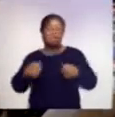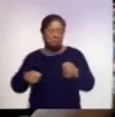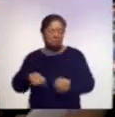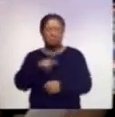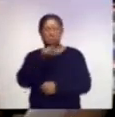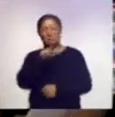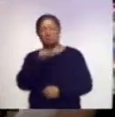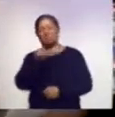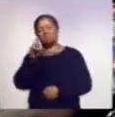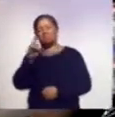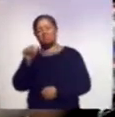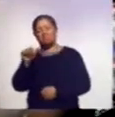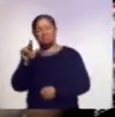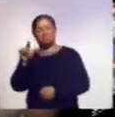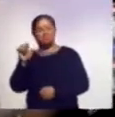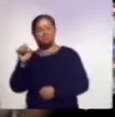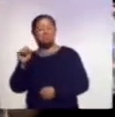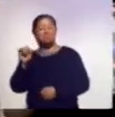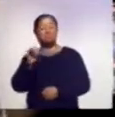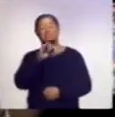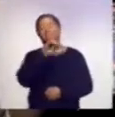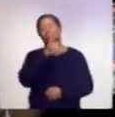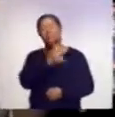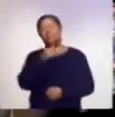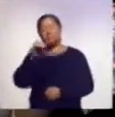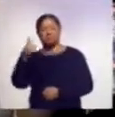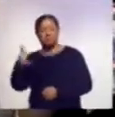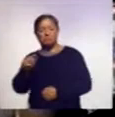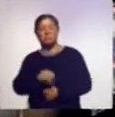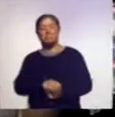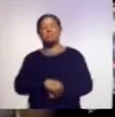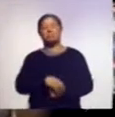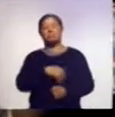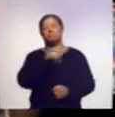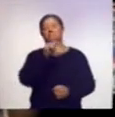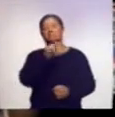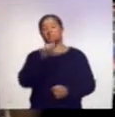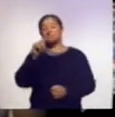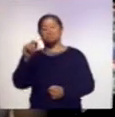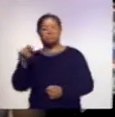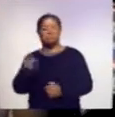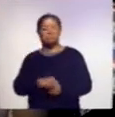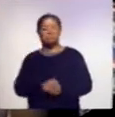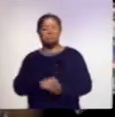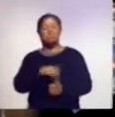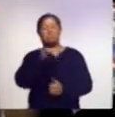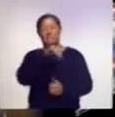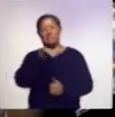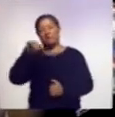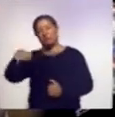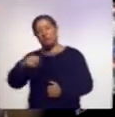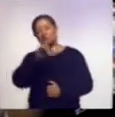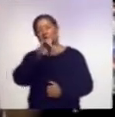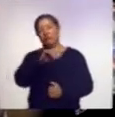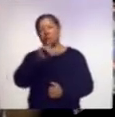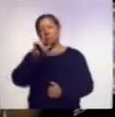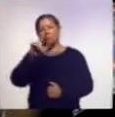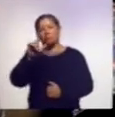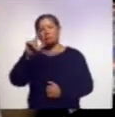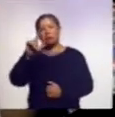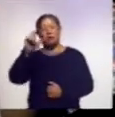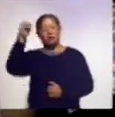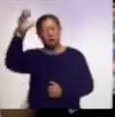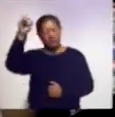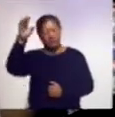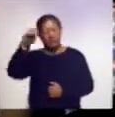D'Alessio, Jesse y Joy, Big Yady y Los Tenampas, María José, Lucero, Mario Bautista e Intocable.